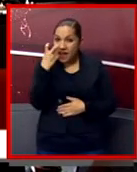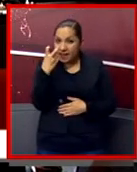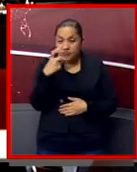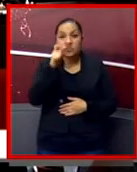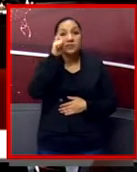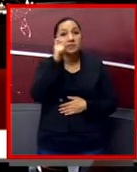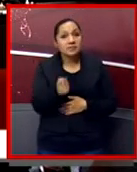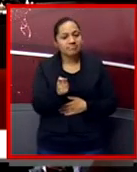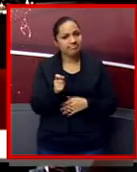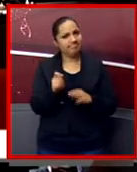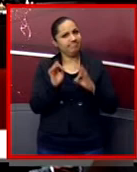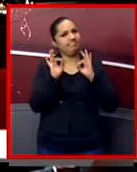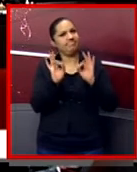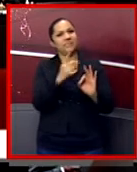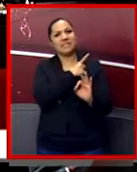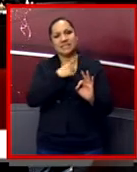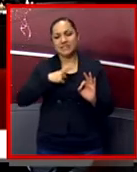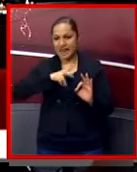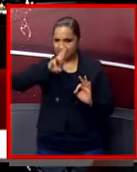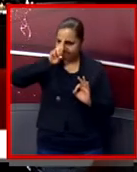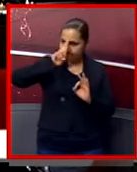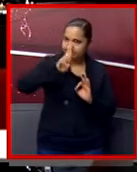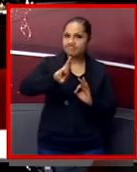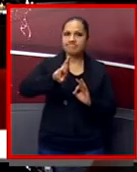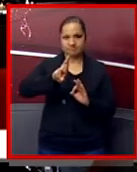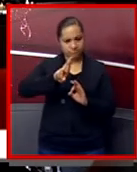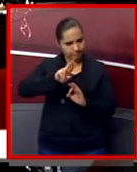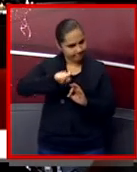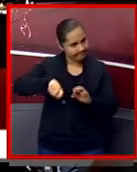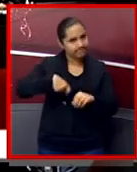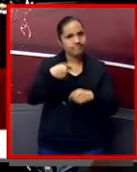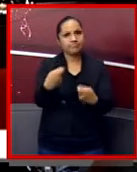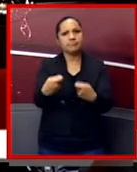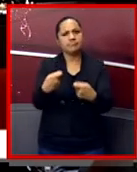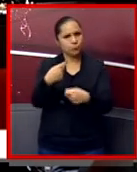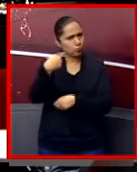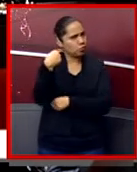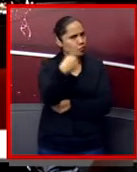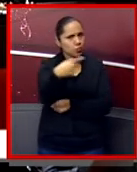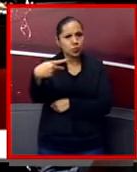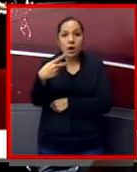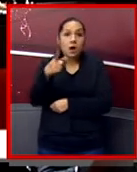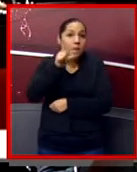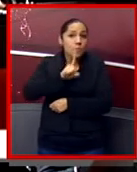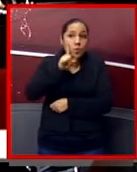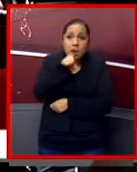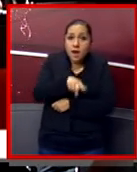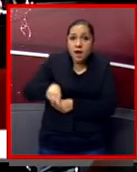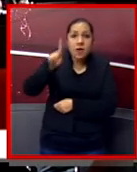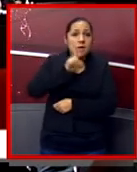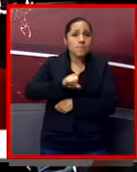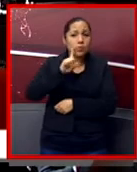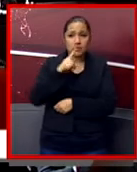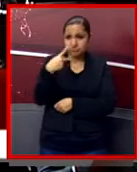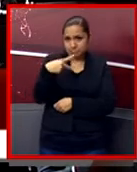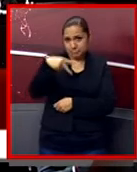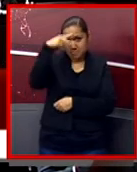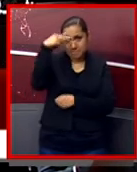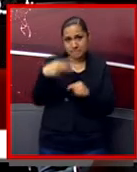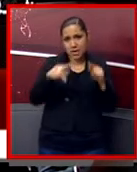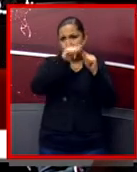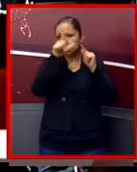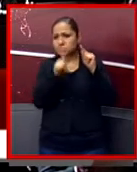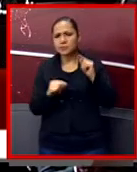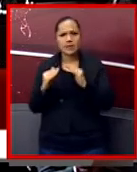amplísimo reconocimiento a las mujeres, sí, a ellas que son los pilares de México, que lo demuestran a cada